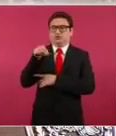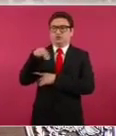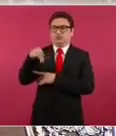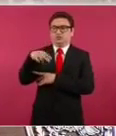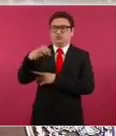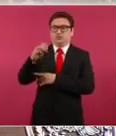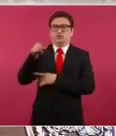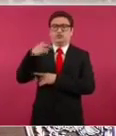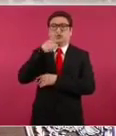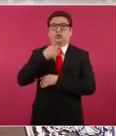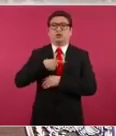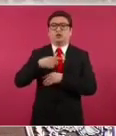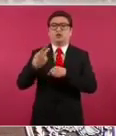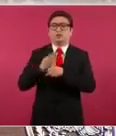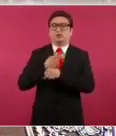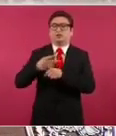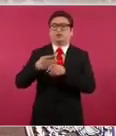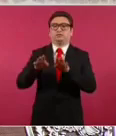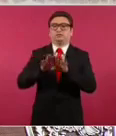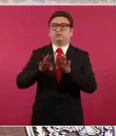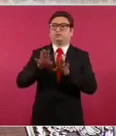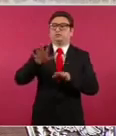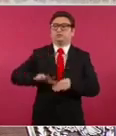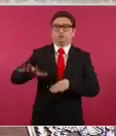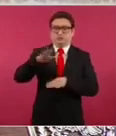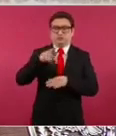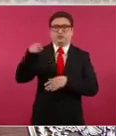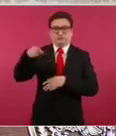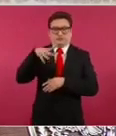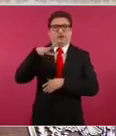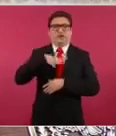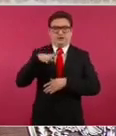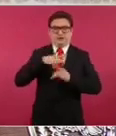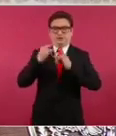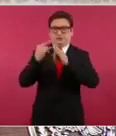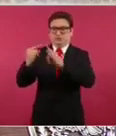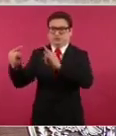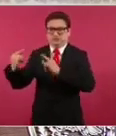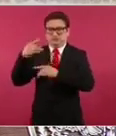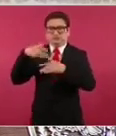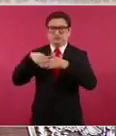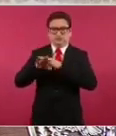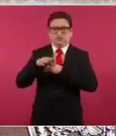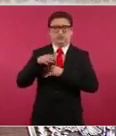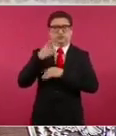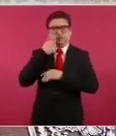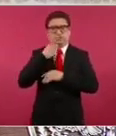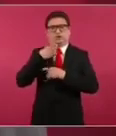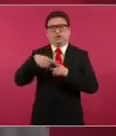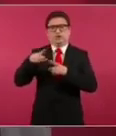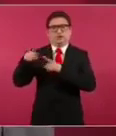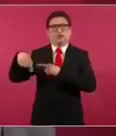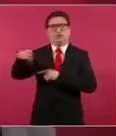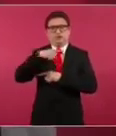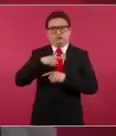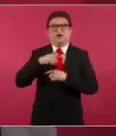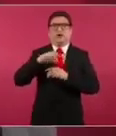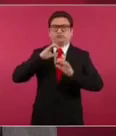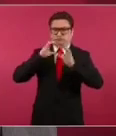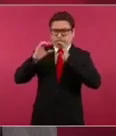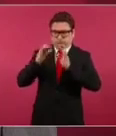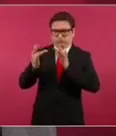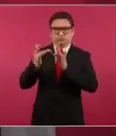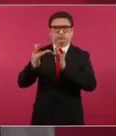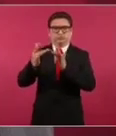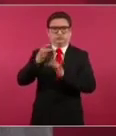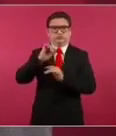el Istmo. En efecto, hay albergues y se tiene comunicación